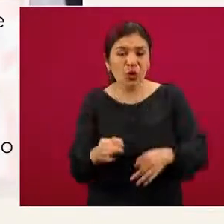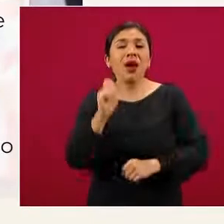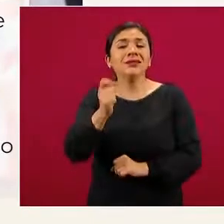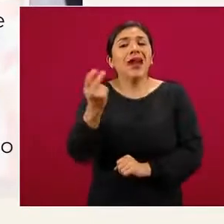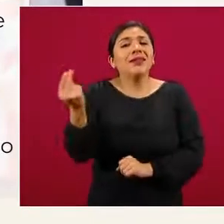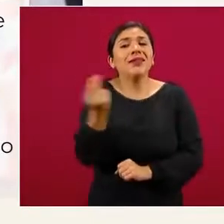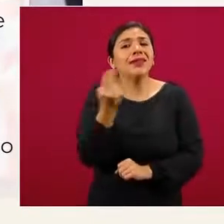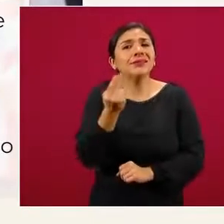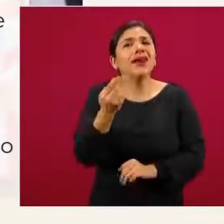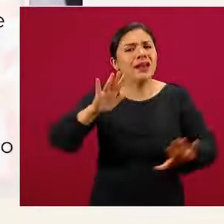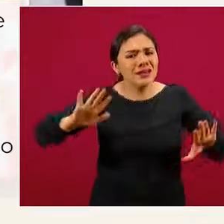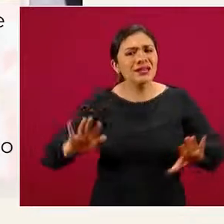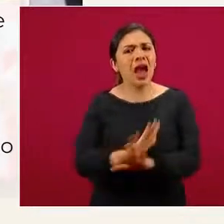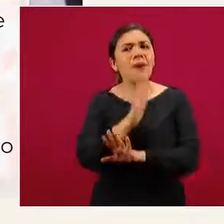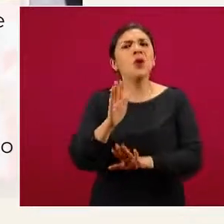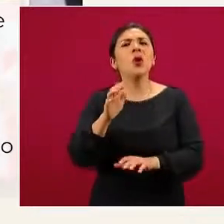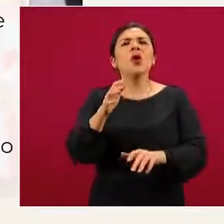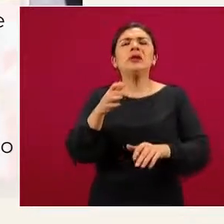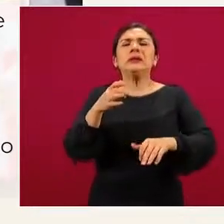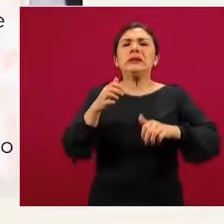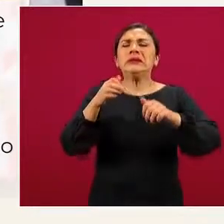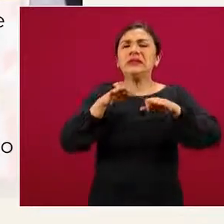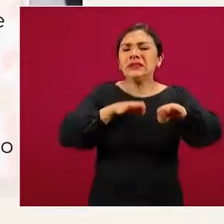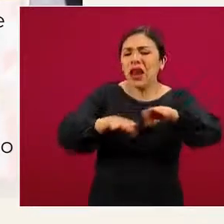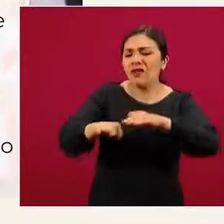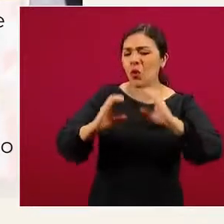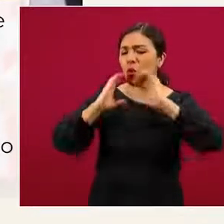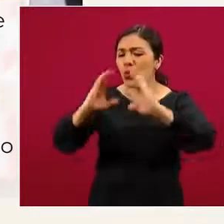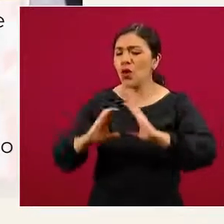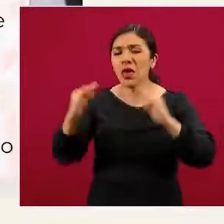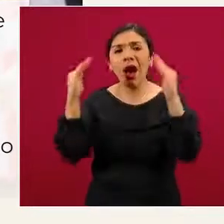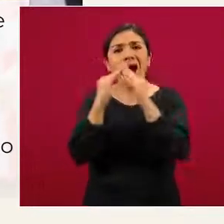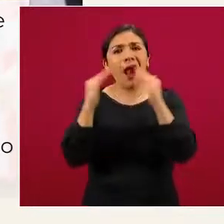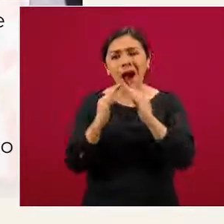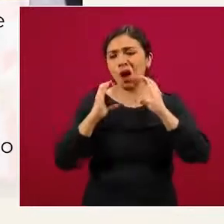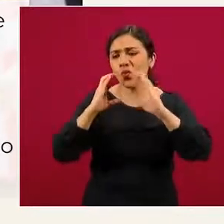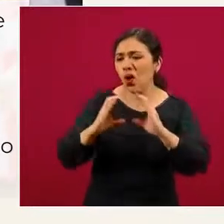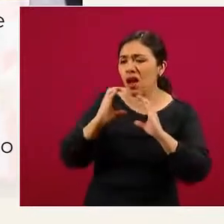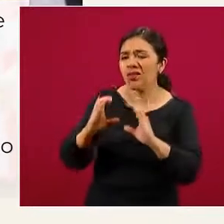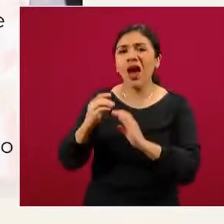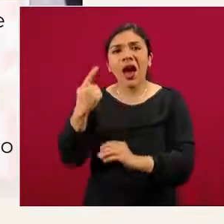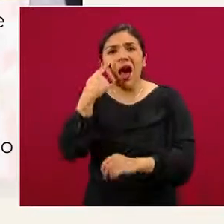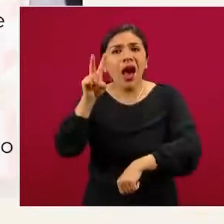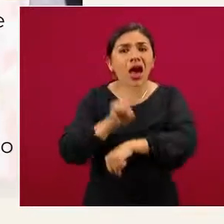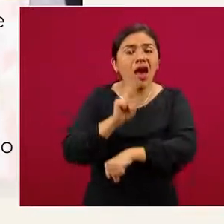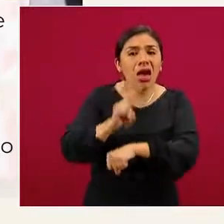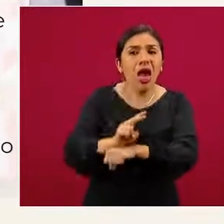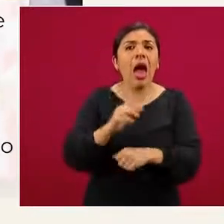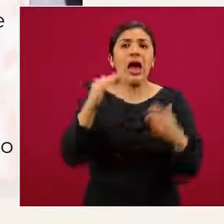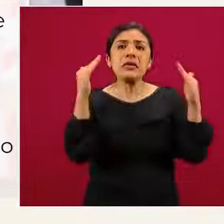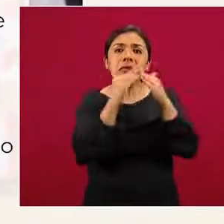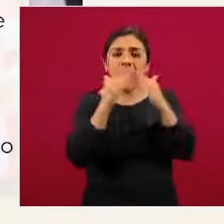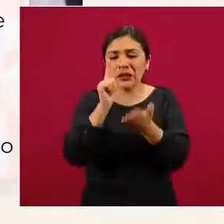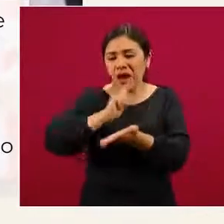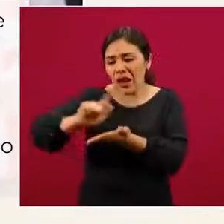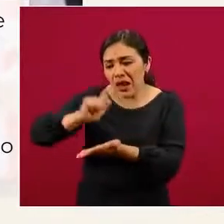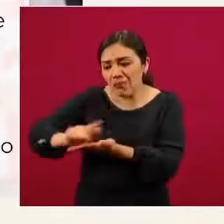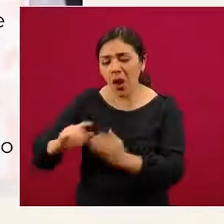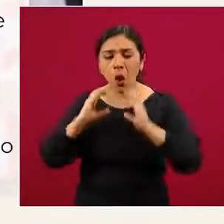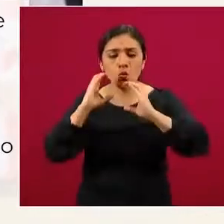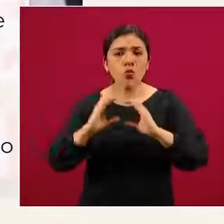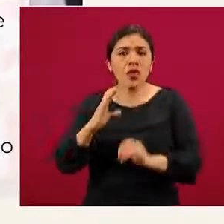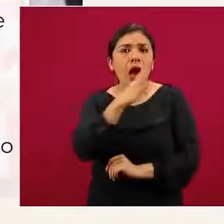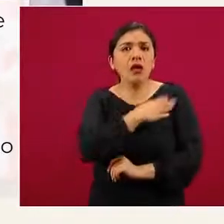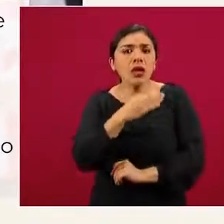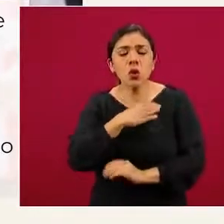necesita redistribuir la carga de cuidados, la carga de cuidados tanto domésticos como de